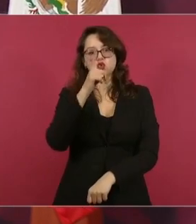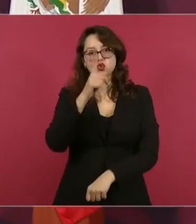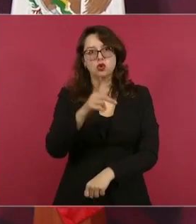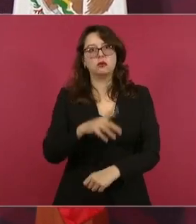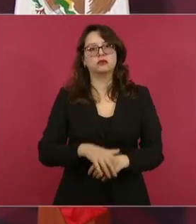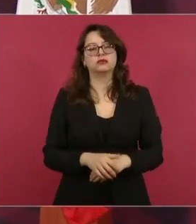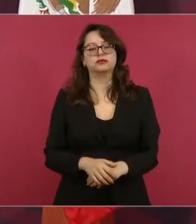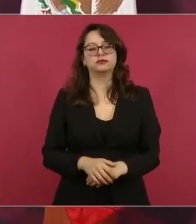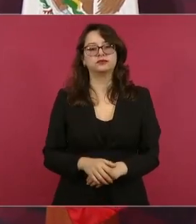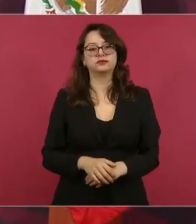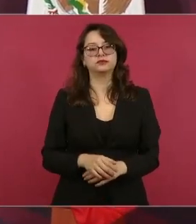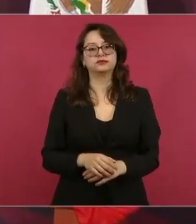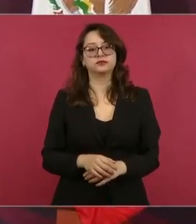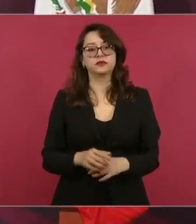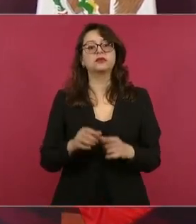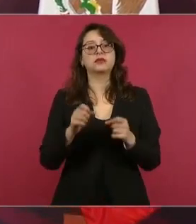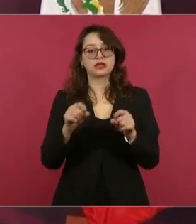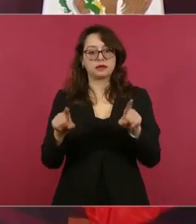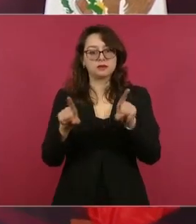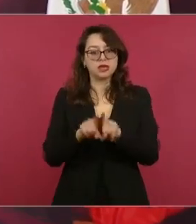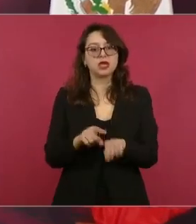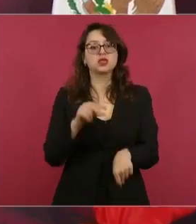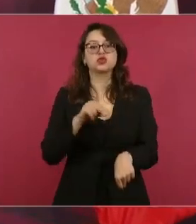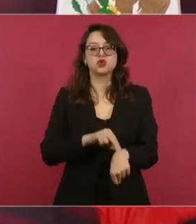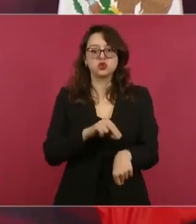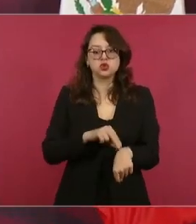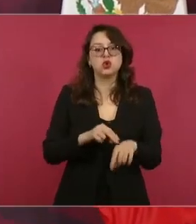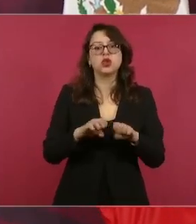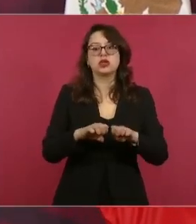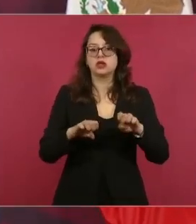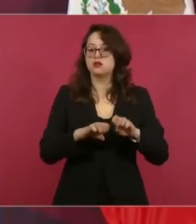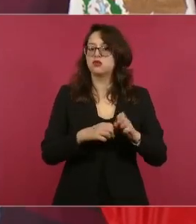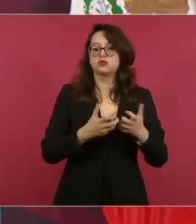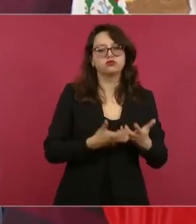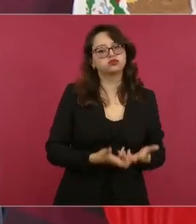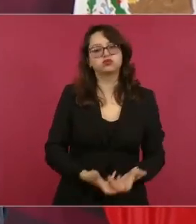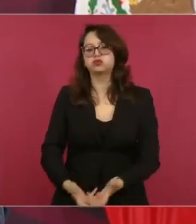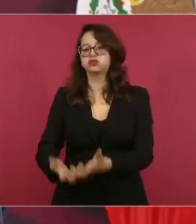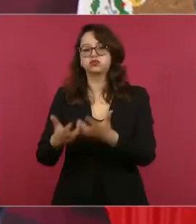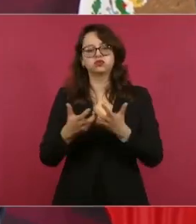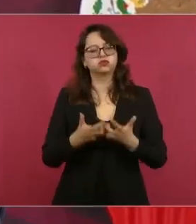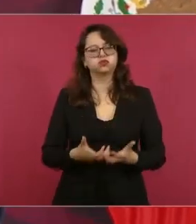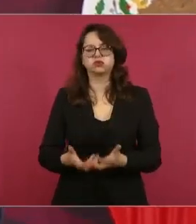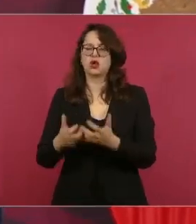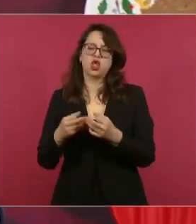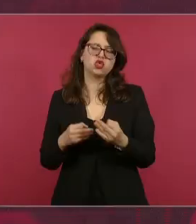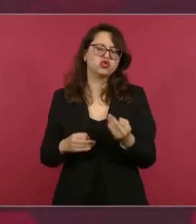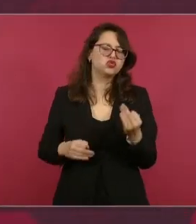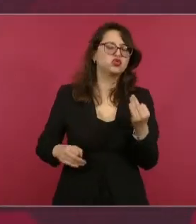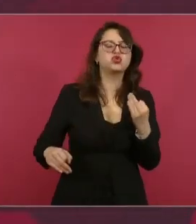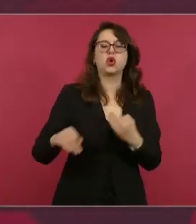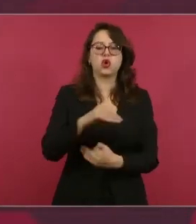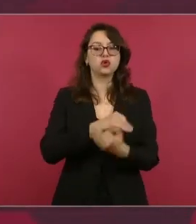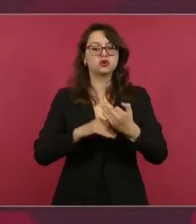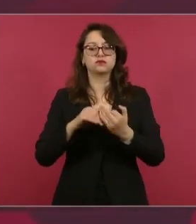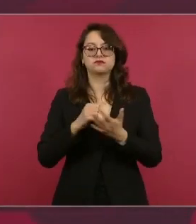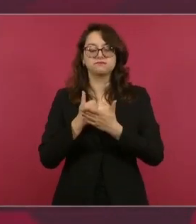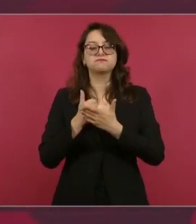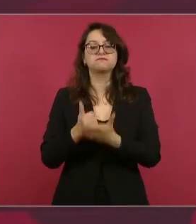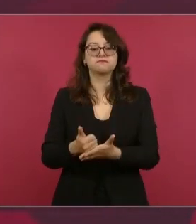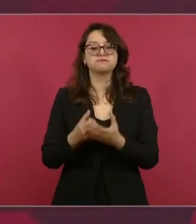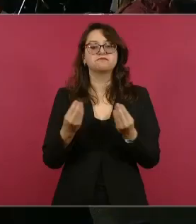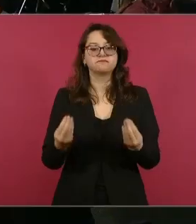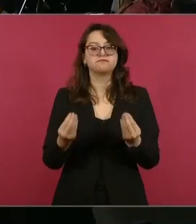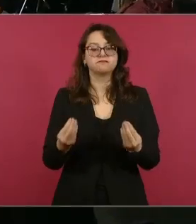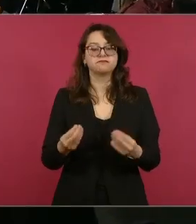y hay también médicos, hay brigadas, todos están ayudando.